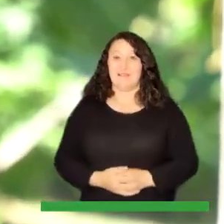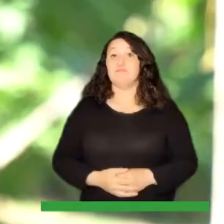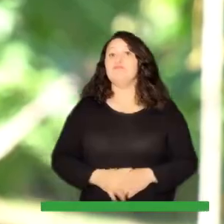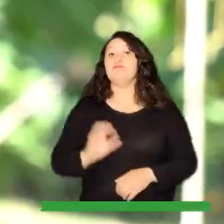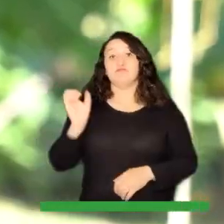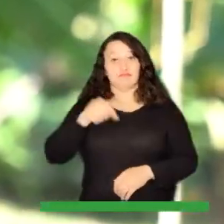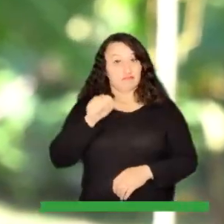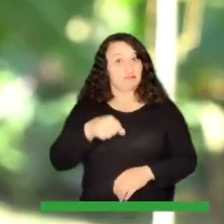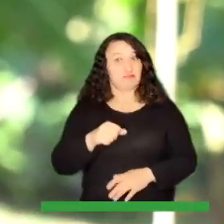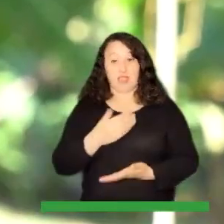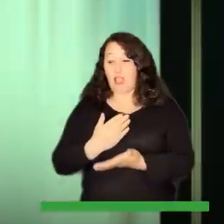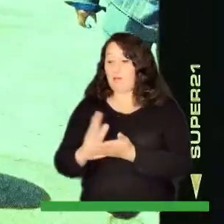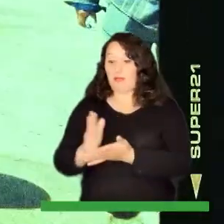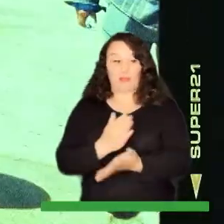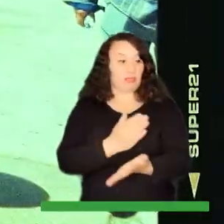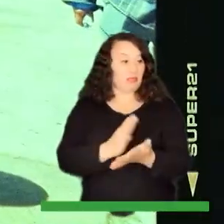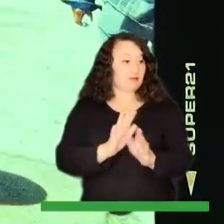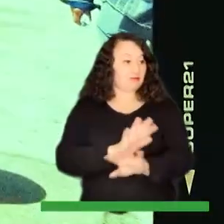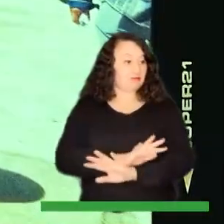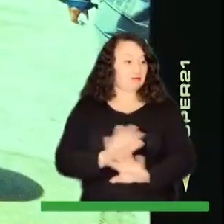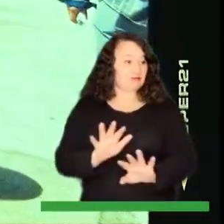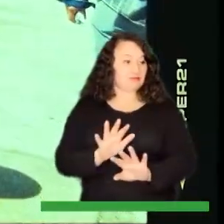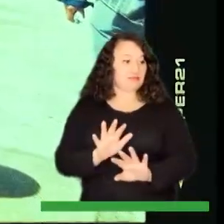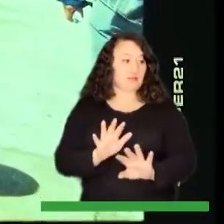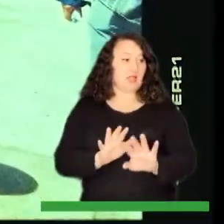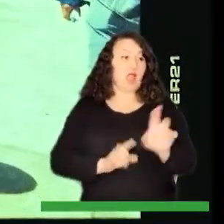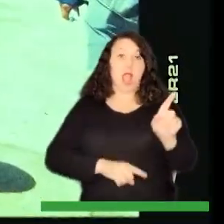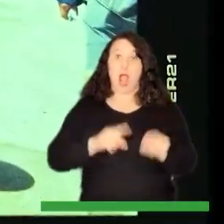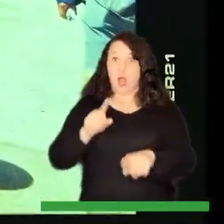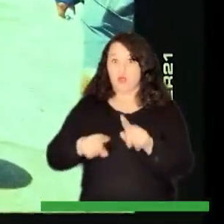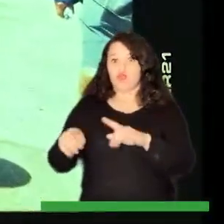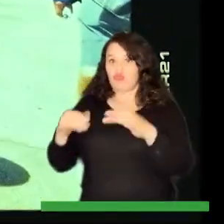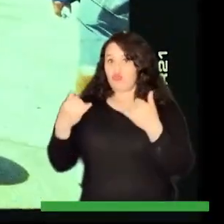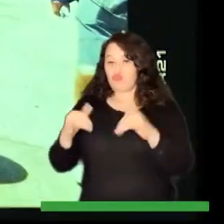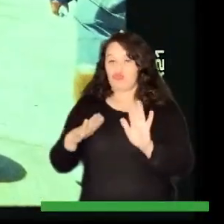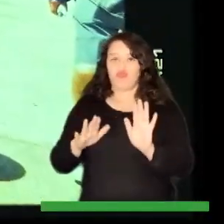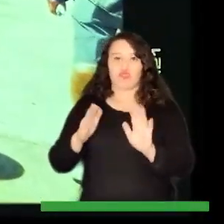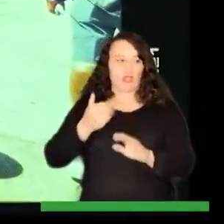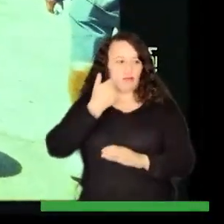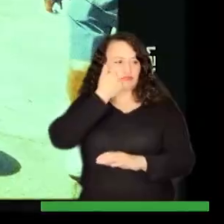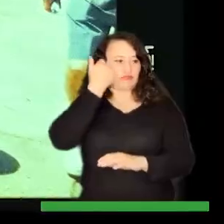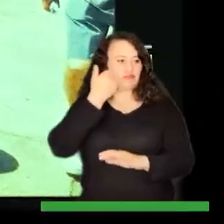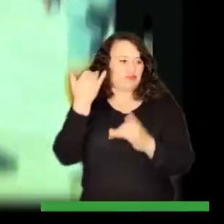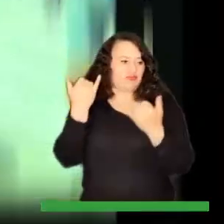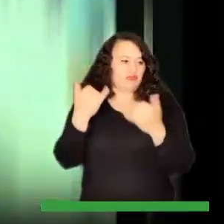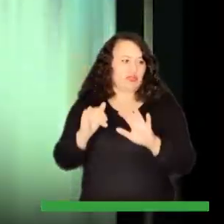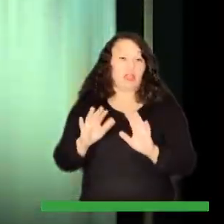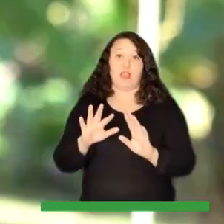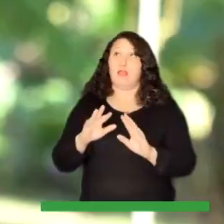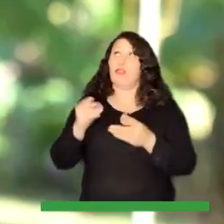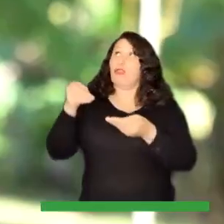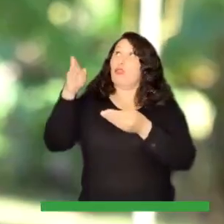allá. Sí. Sí, lo que yo tenía que hacer, ya yo los hice, ya todos están organizados, gracias a Dios que me dio